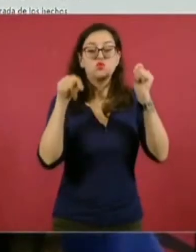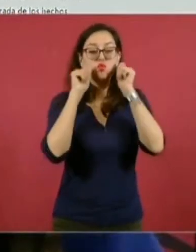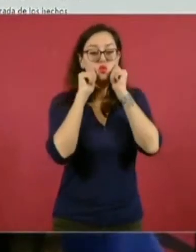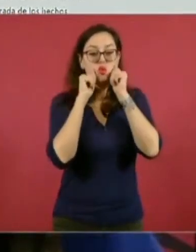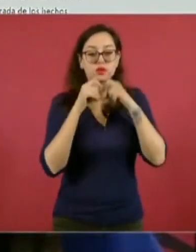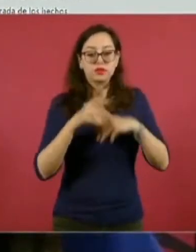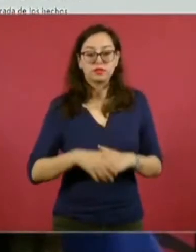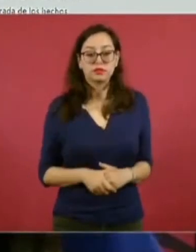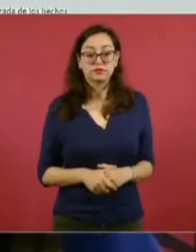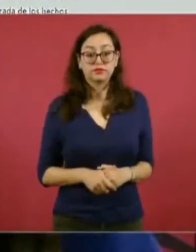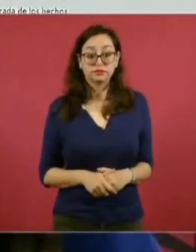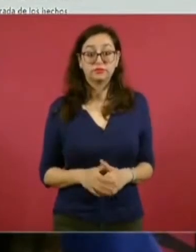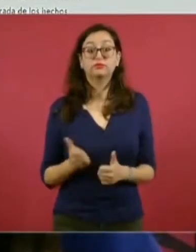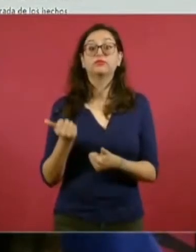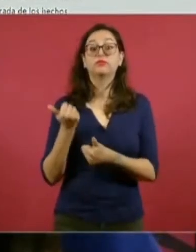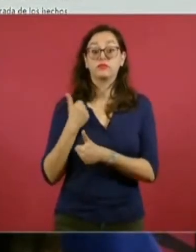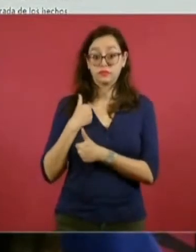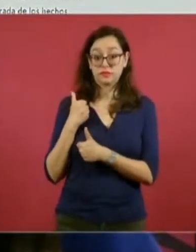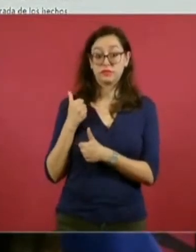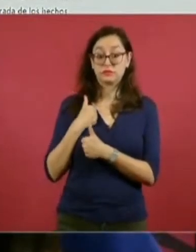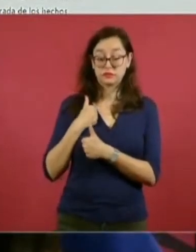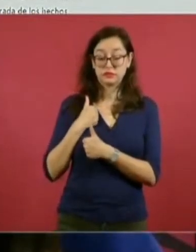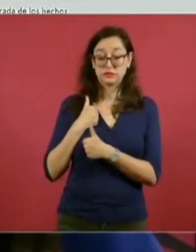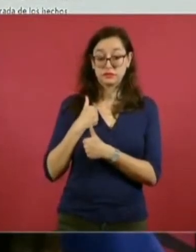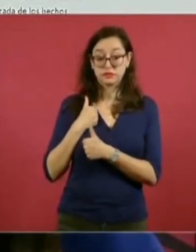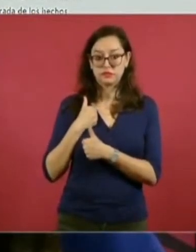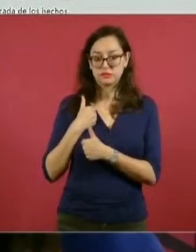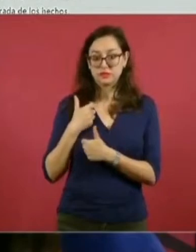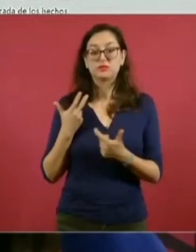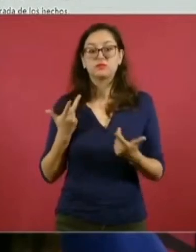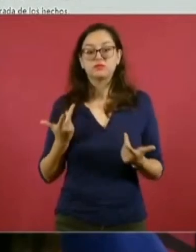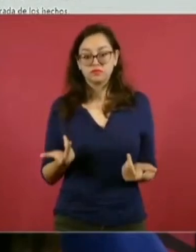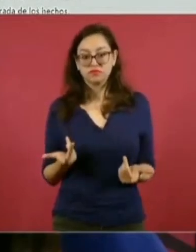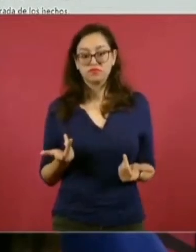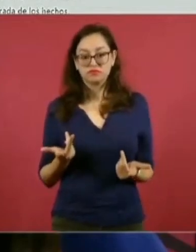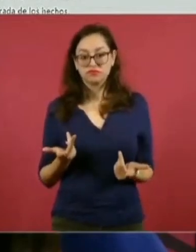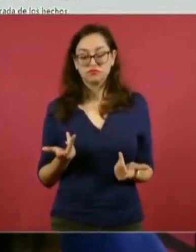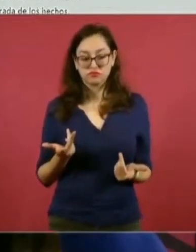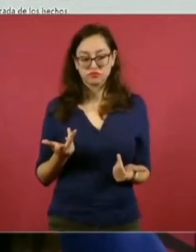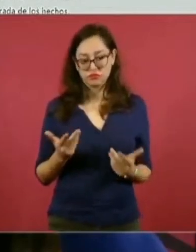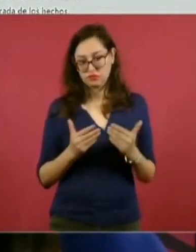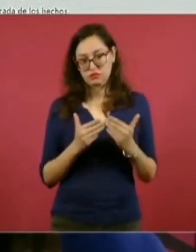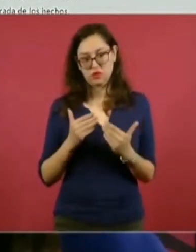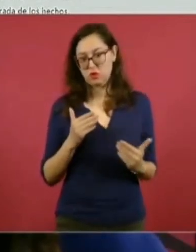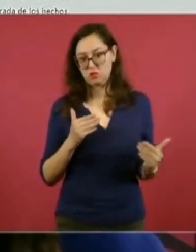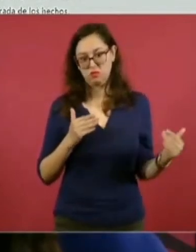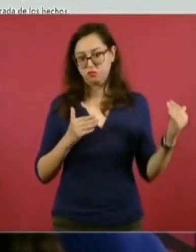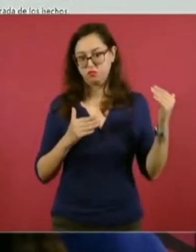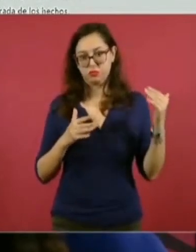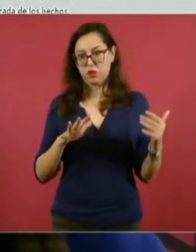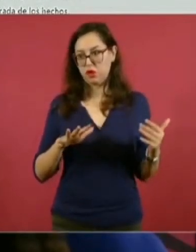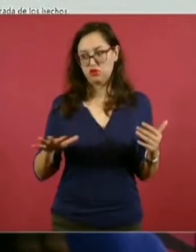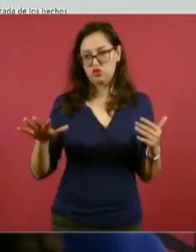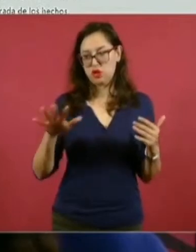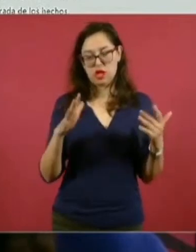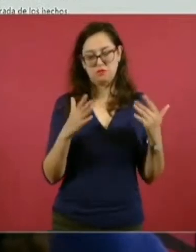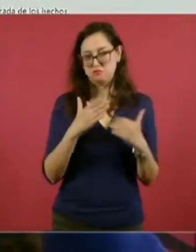El ejército era la fuerza de seguridad que tenía mayor autoridad en la